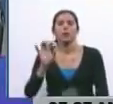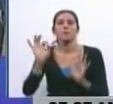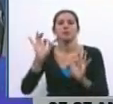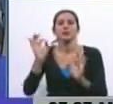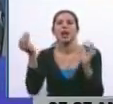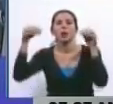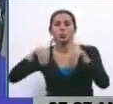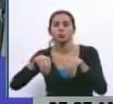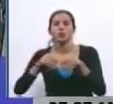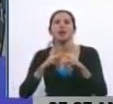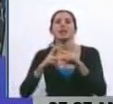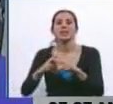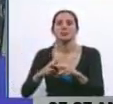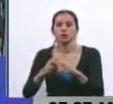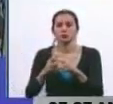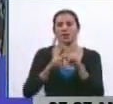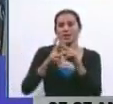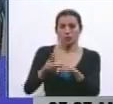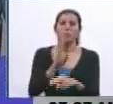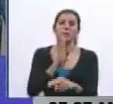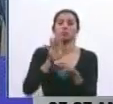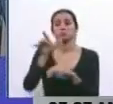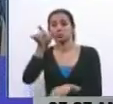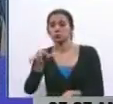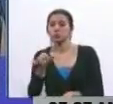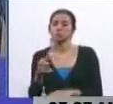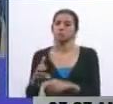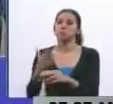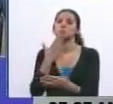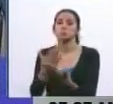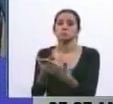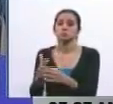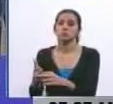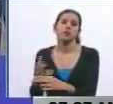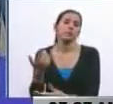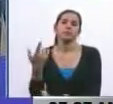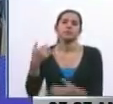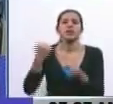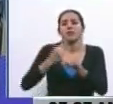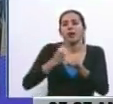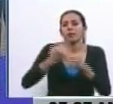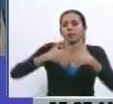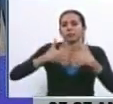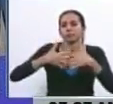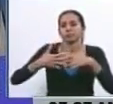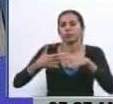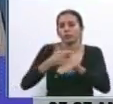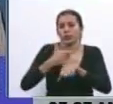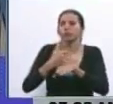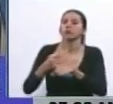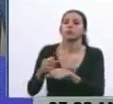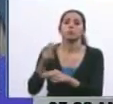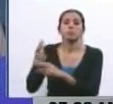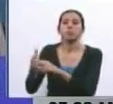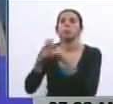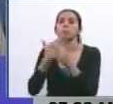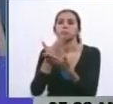de Credinómina, para que todo el que recibe su pago, su nómina por el Banco de Venezuela, pueda